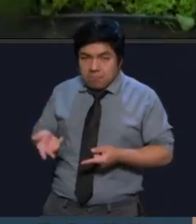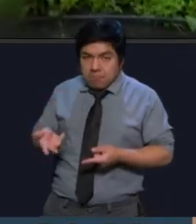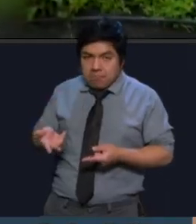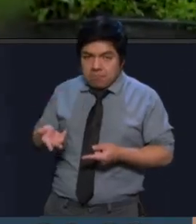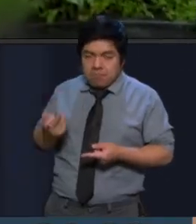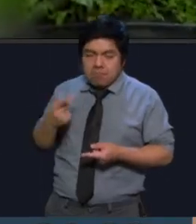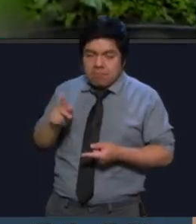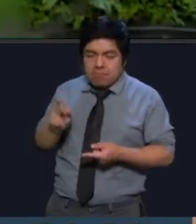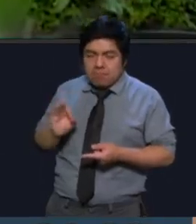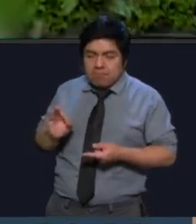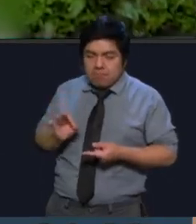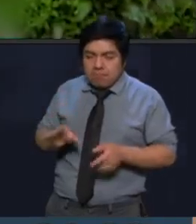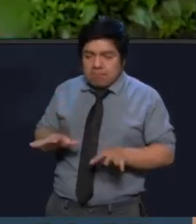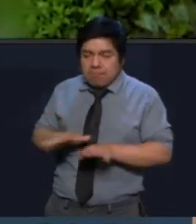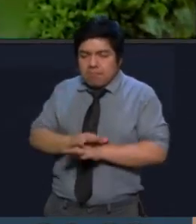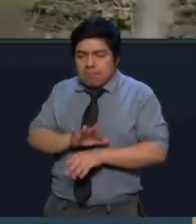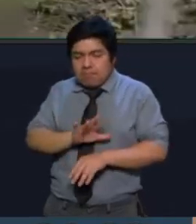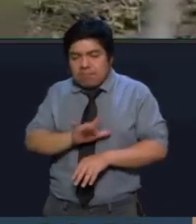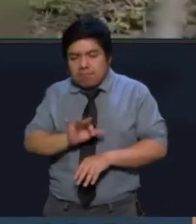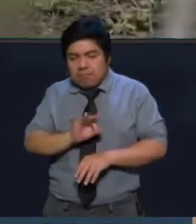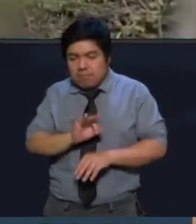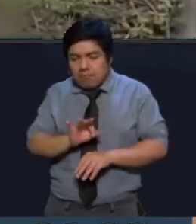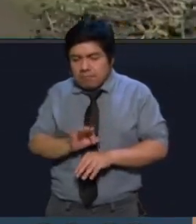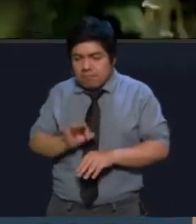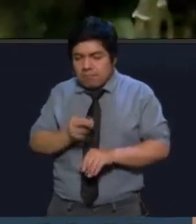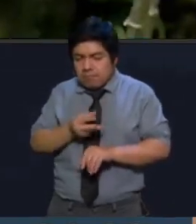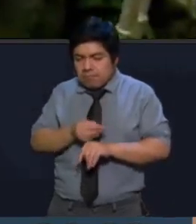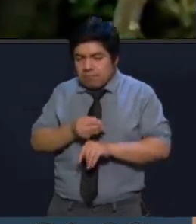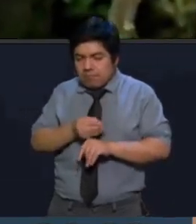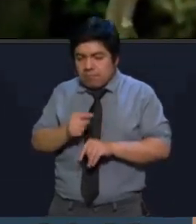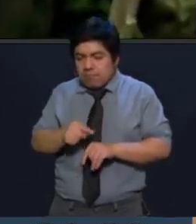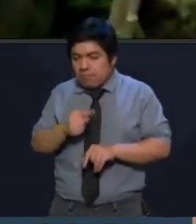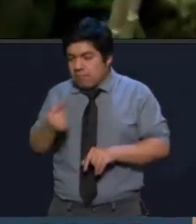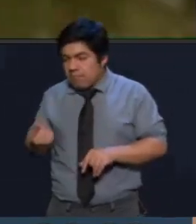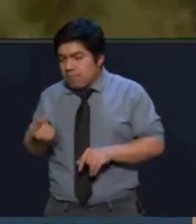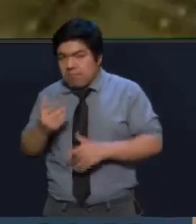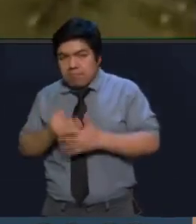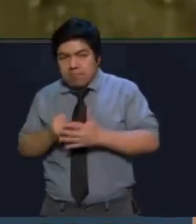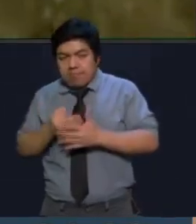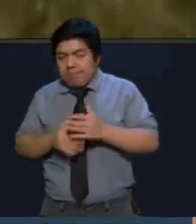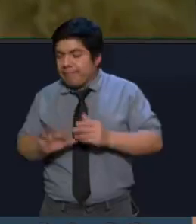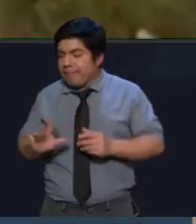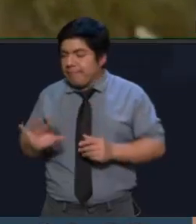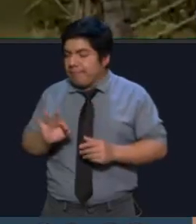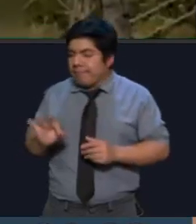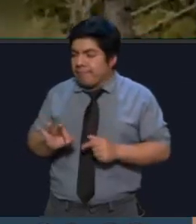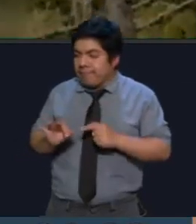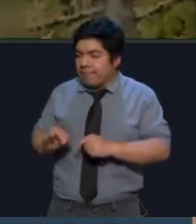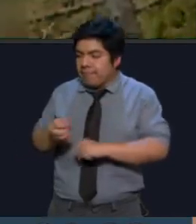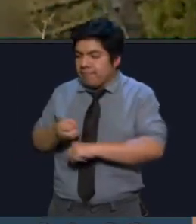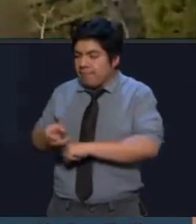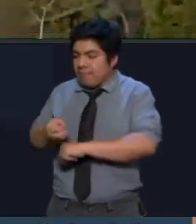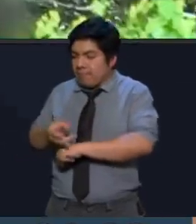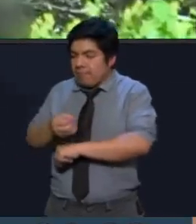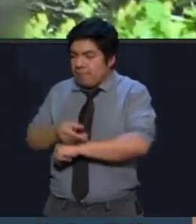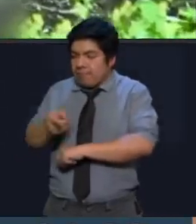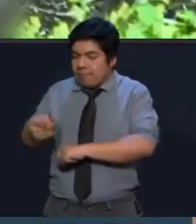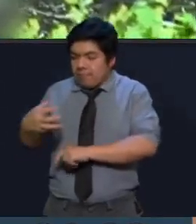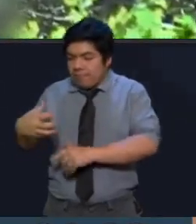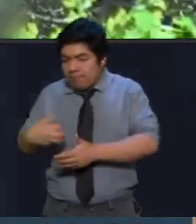tener la alternativa es el 50% de la solución. El otro 50% es que el agricultor se la